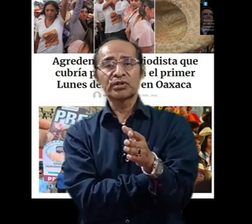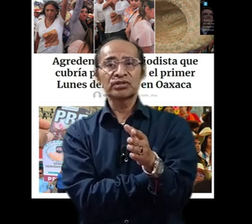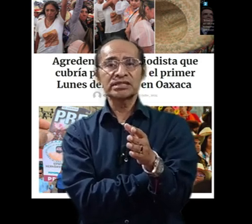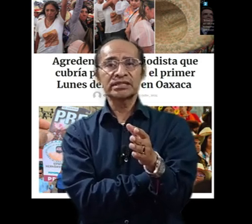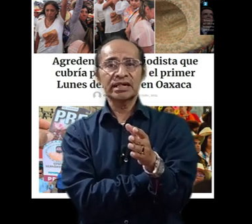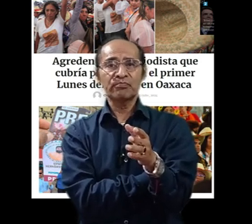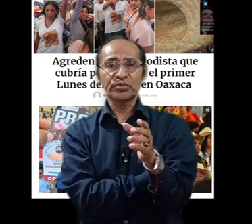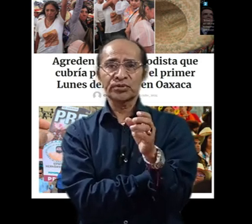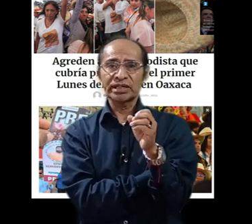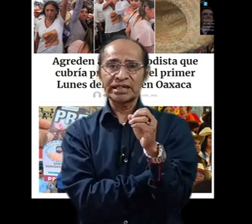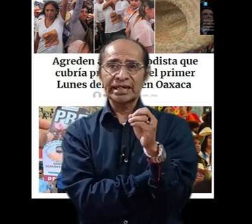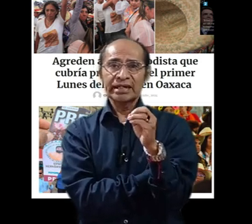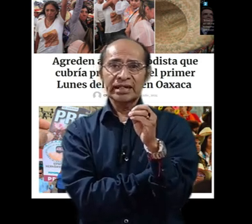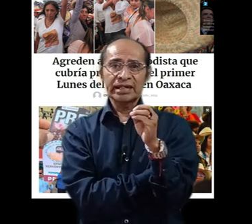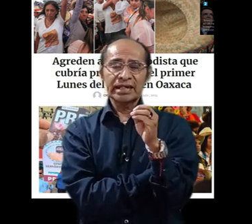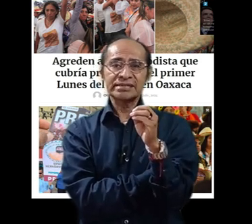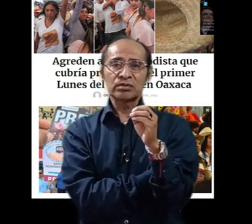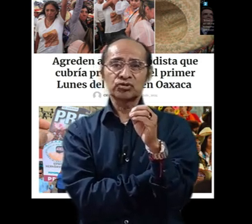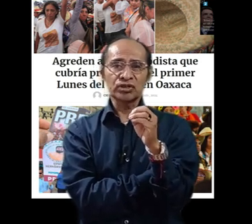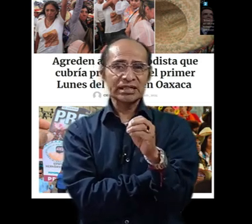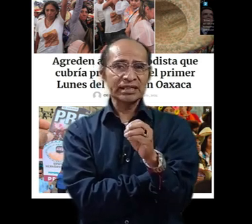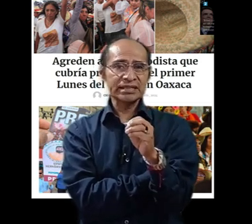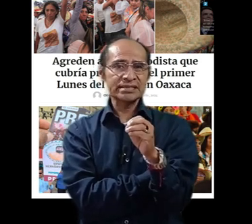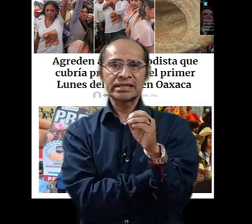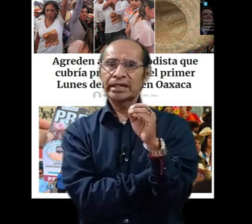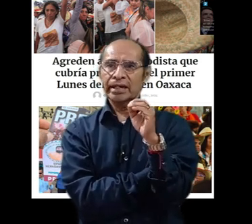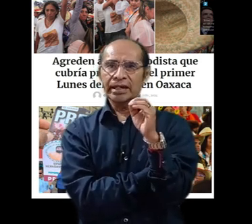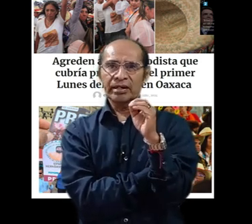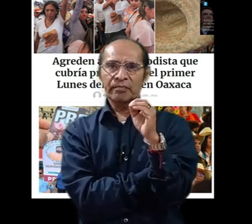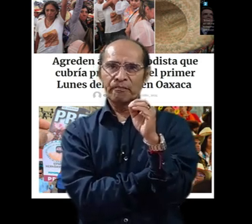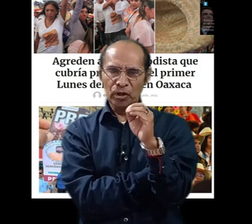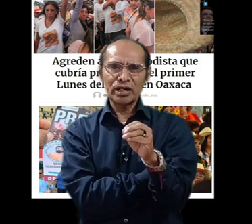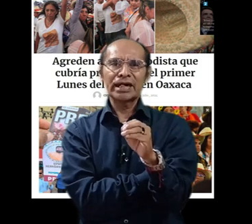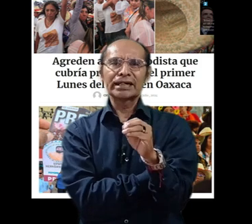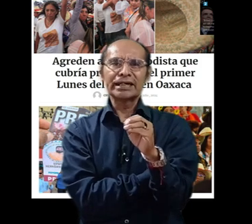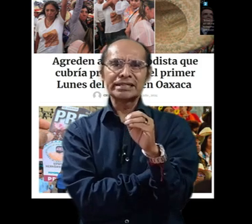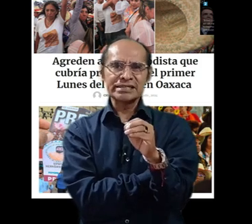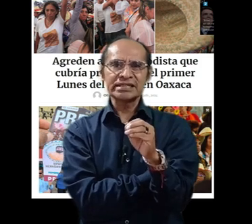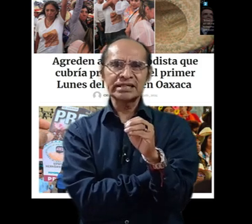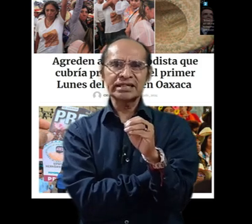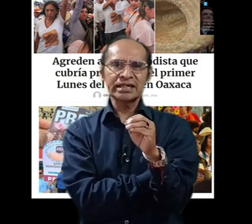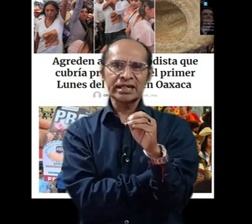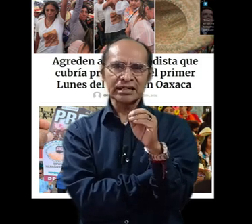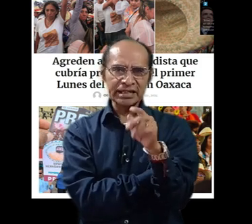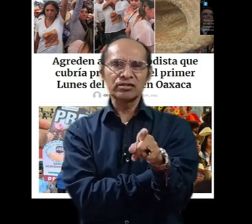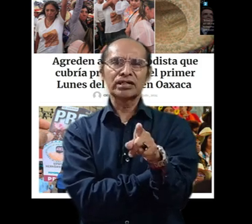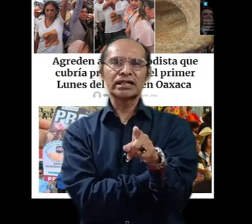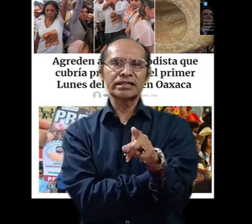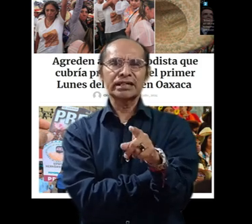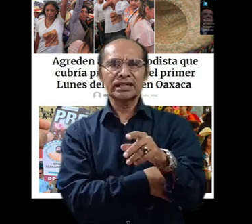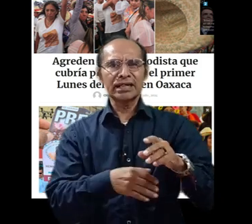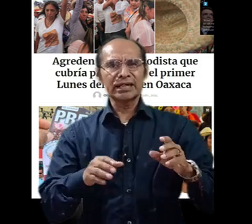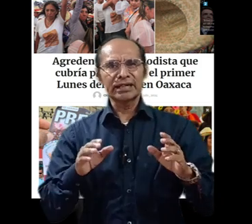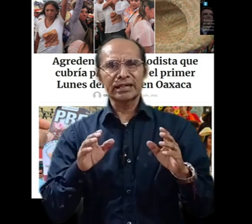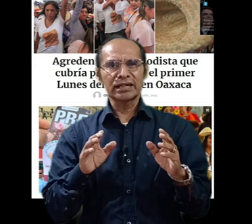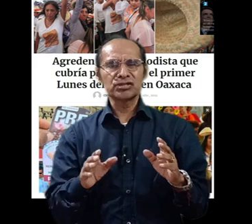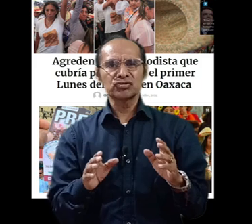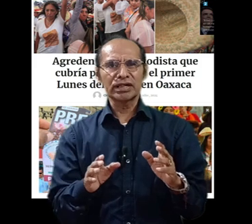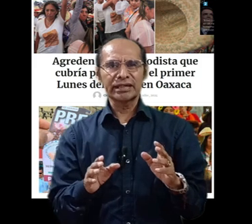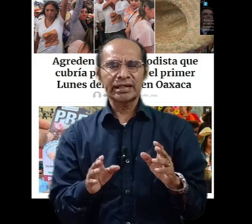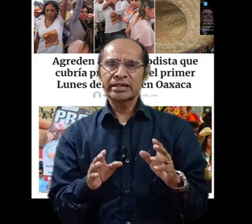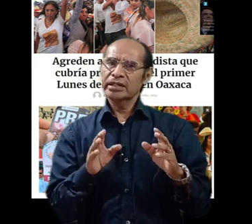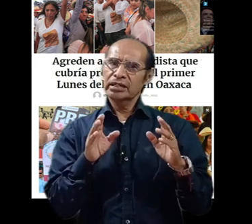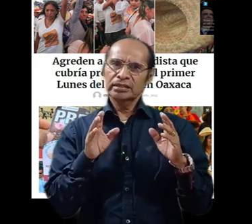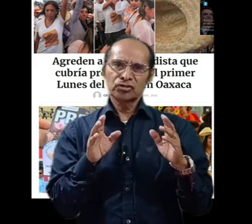nuestra labor periodística porque las autoridades pongan en sí el dedo en la llaga en